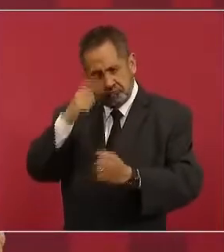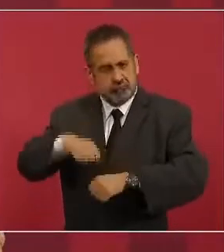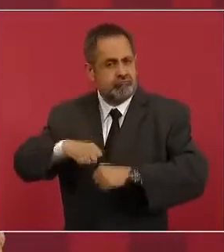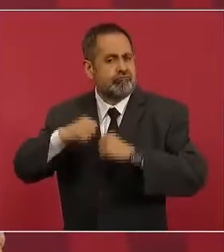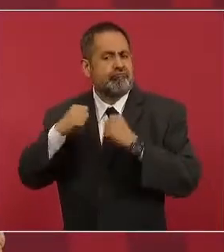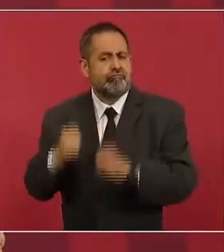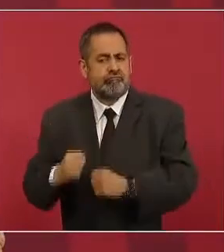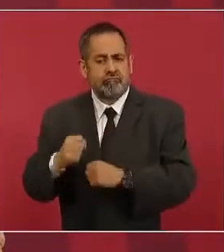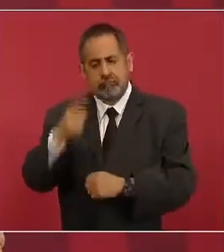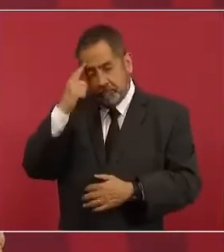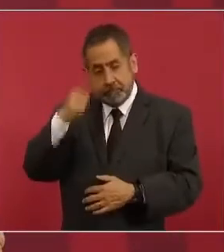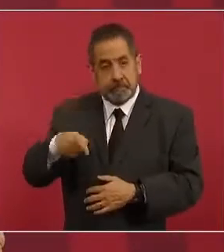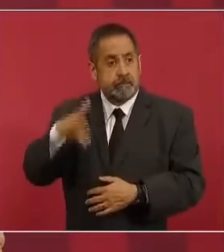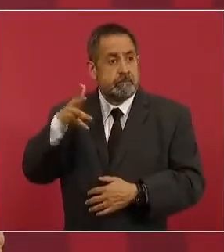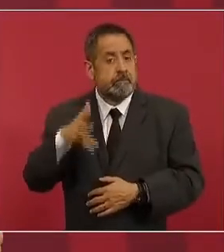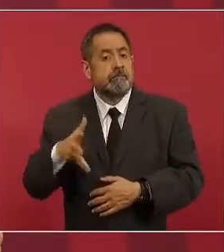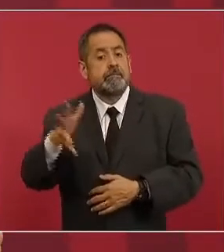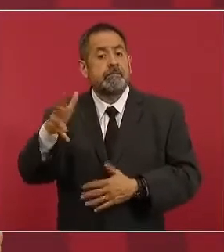garantizar